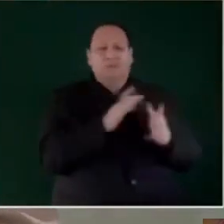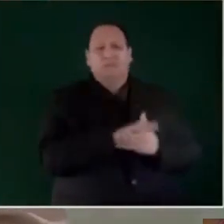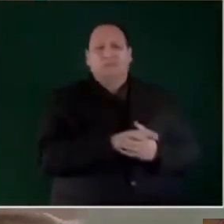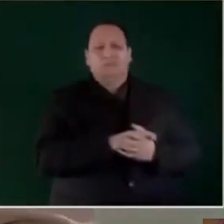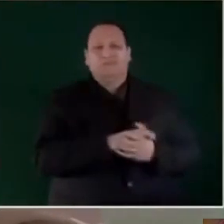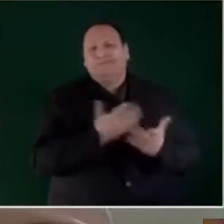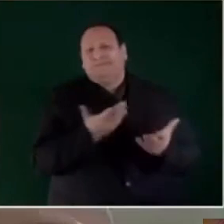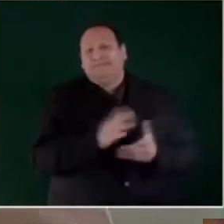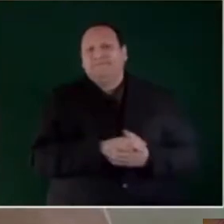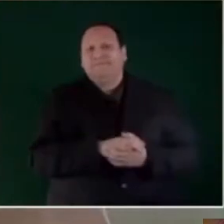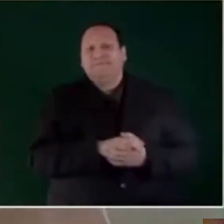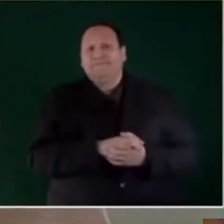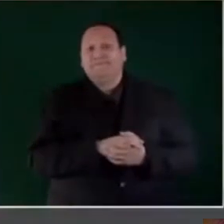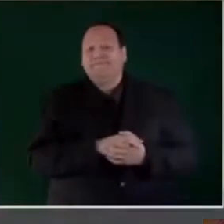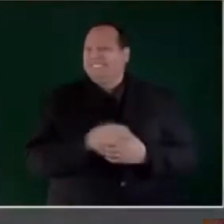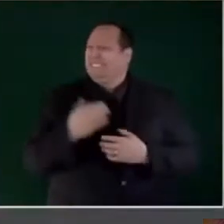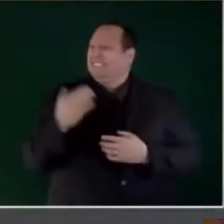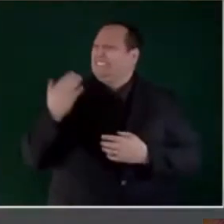Entonces, apenas